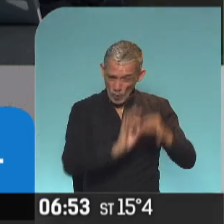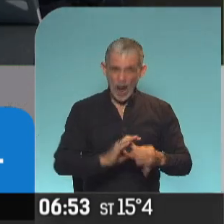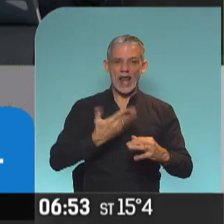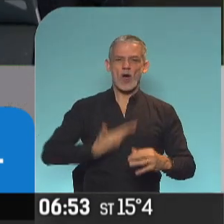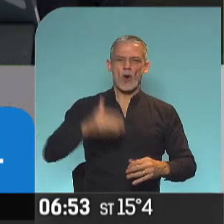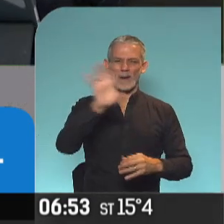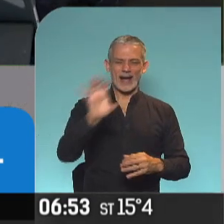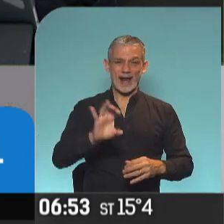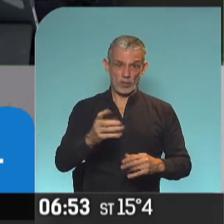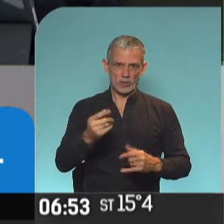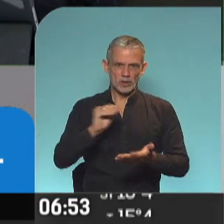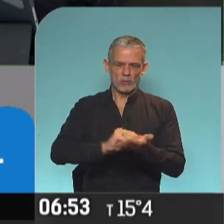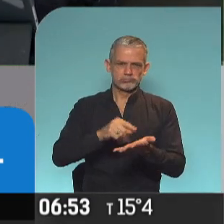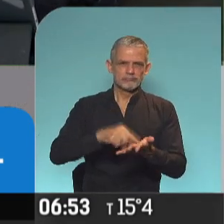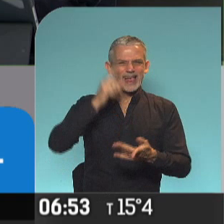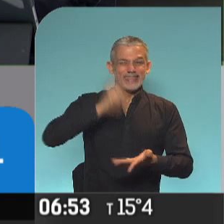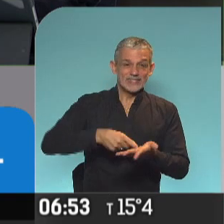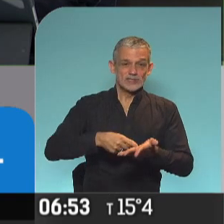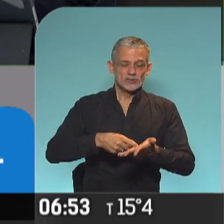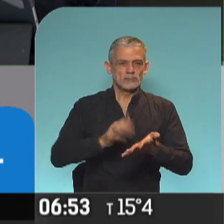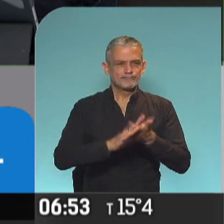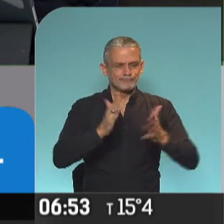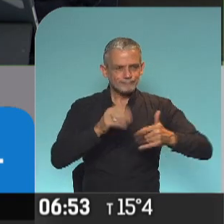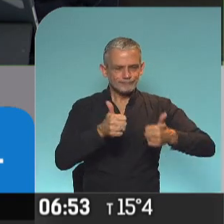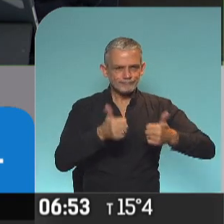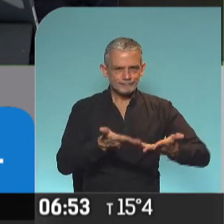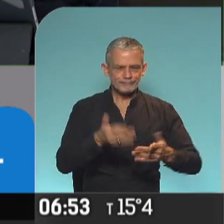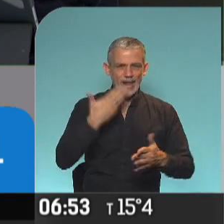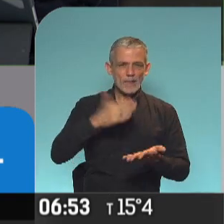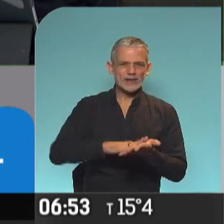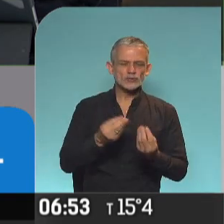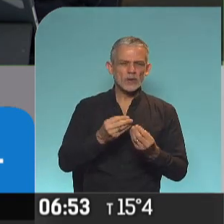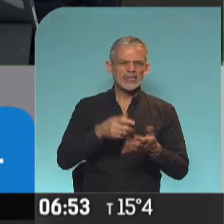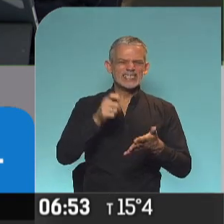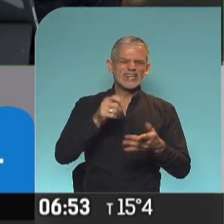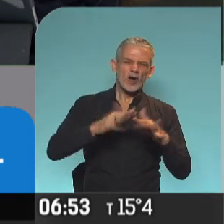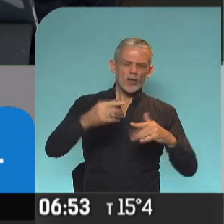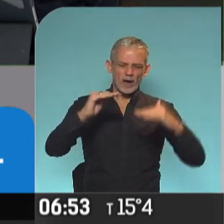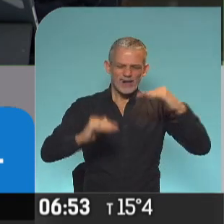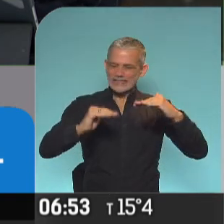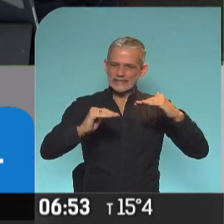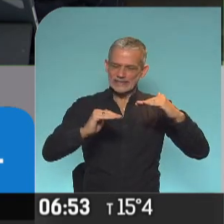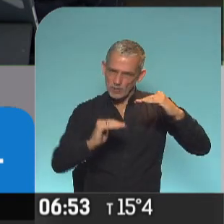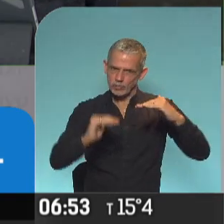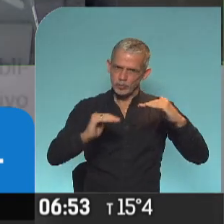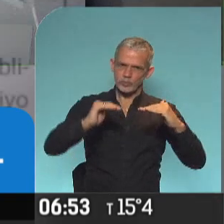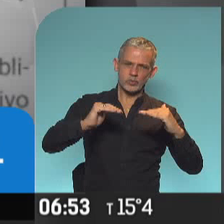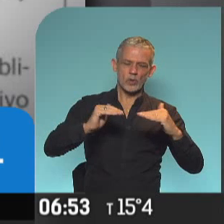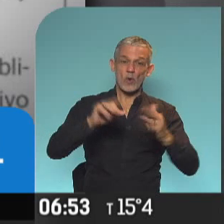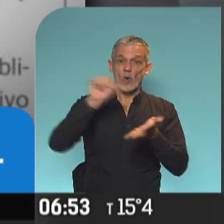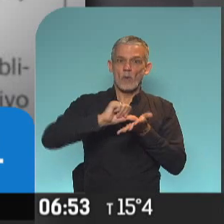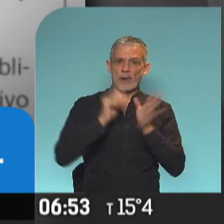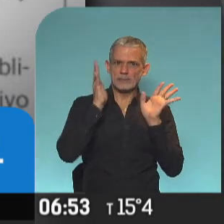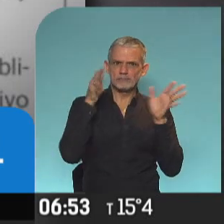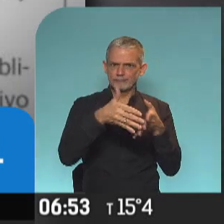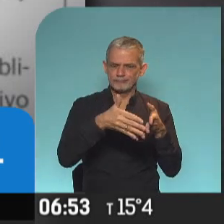gobernadores destacan precisamente la decisión del gobierno nacional y hablan de corregir desequilibrios de un país concentrado,